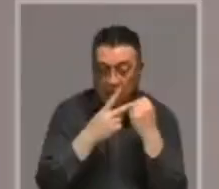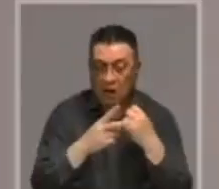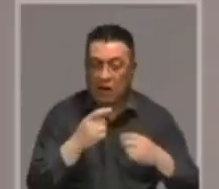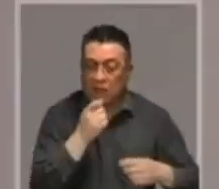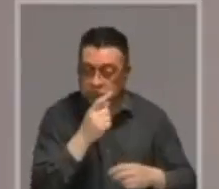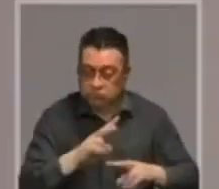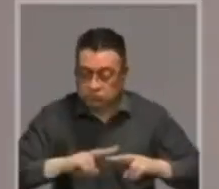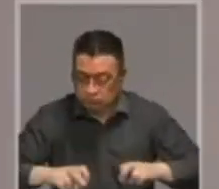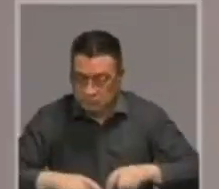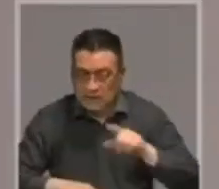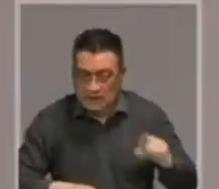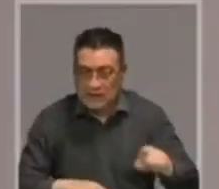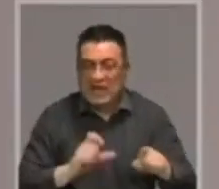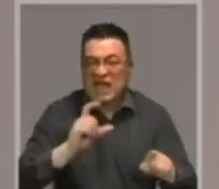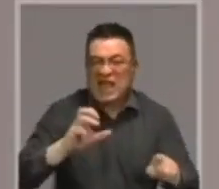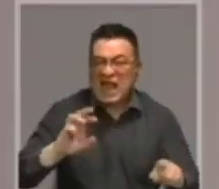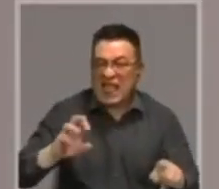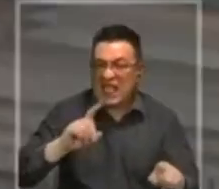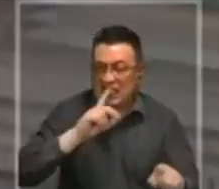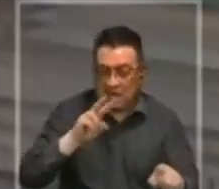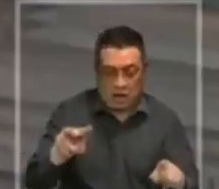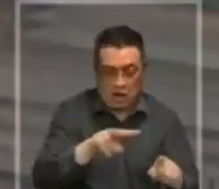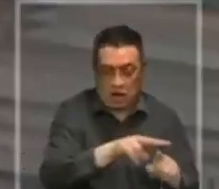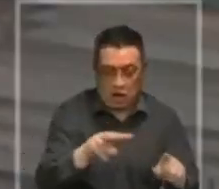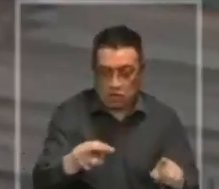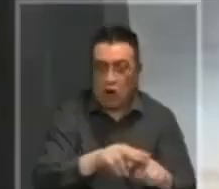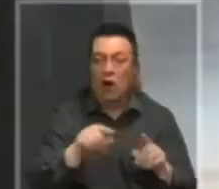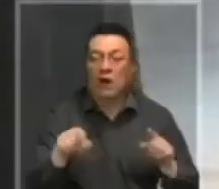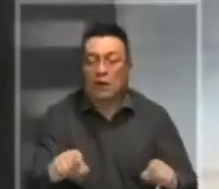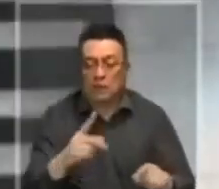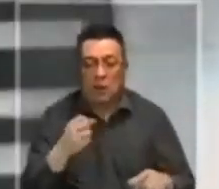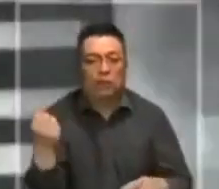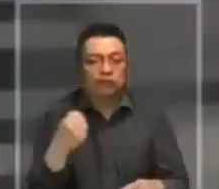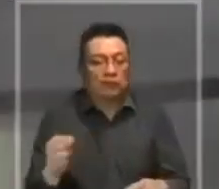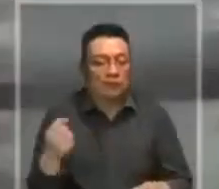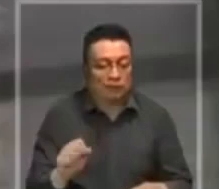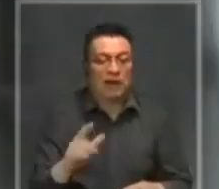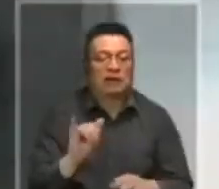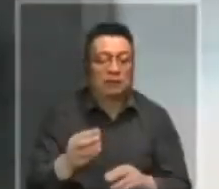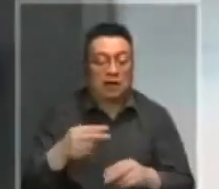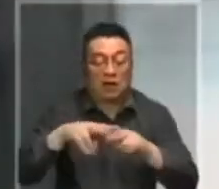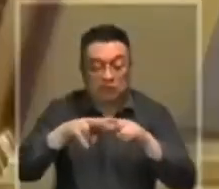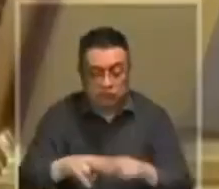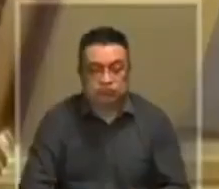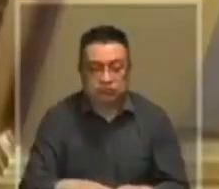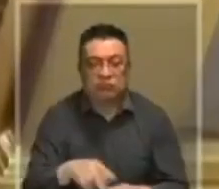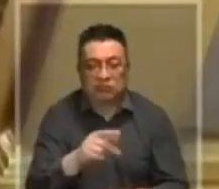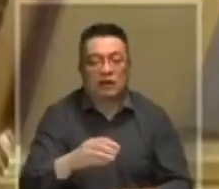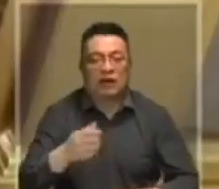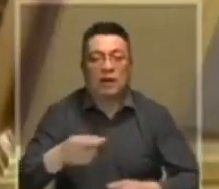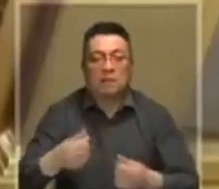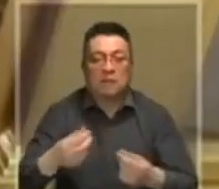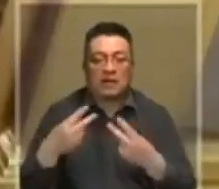contra ella y su gerenta general por los delitos de incumplimiento de deberes y defraudación contra la administración pública.